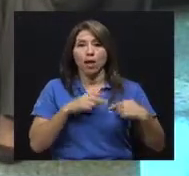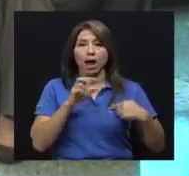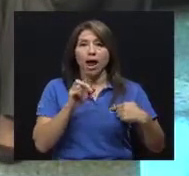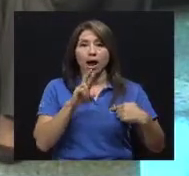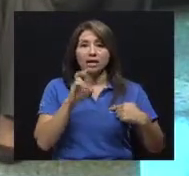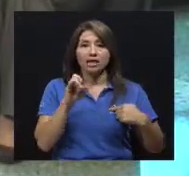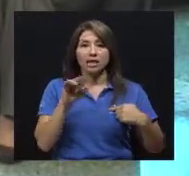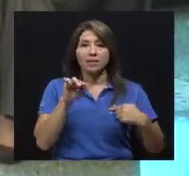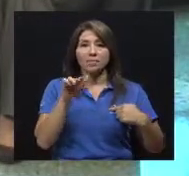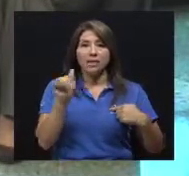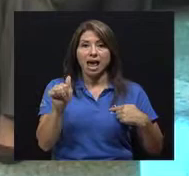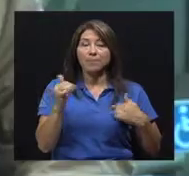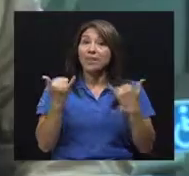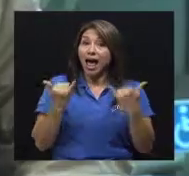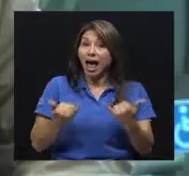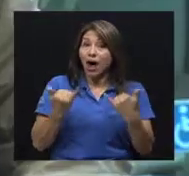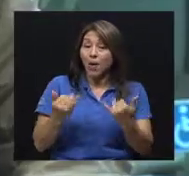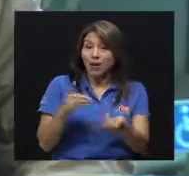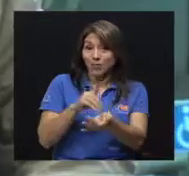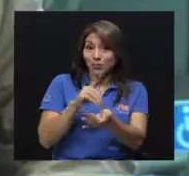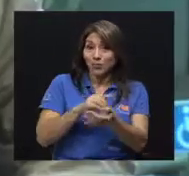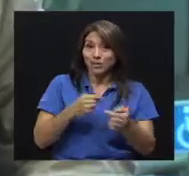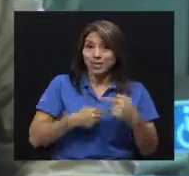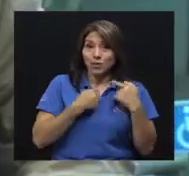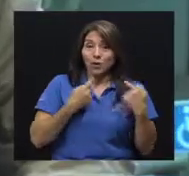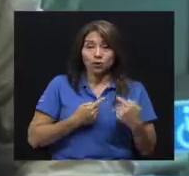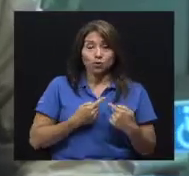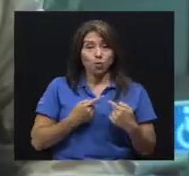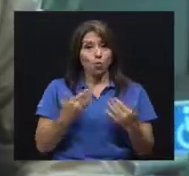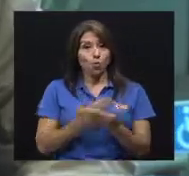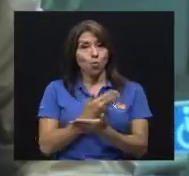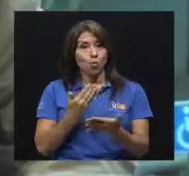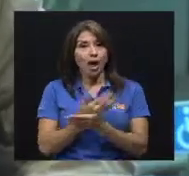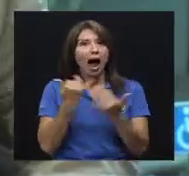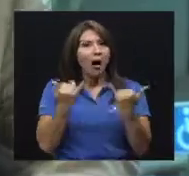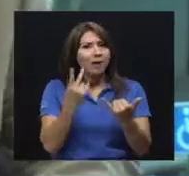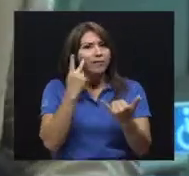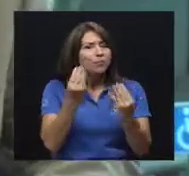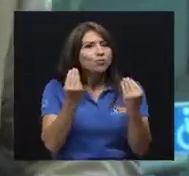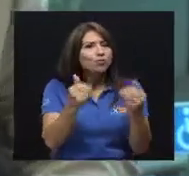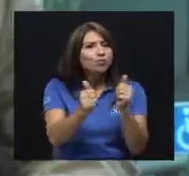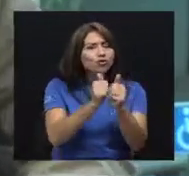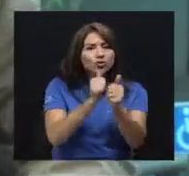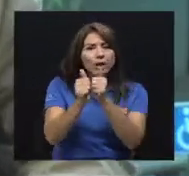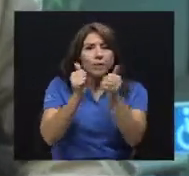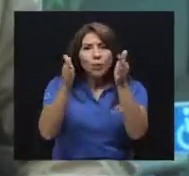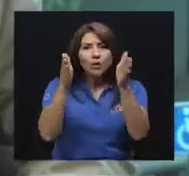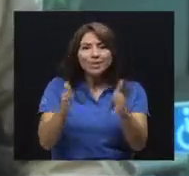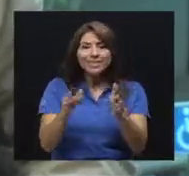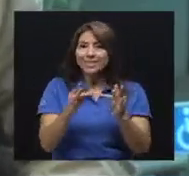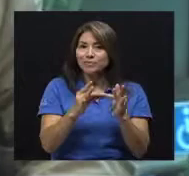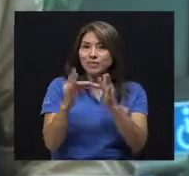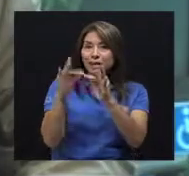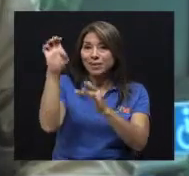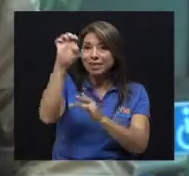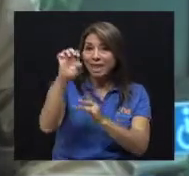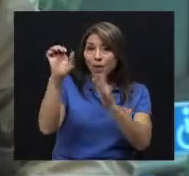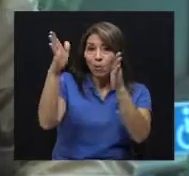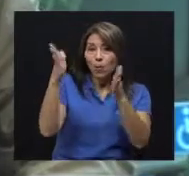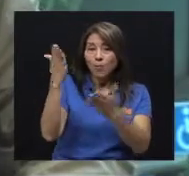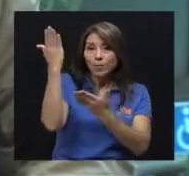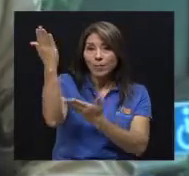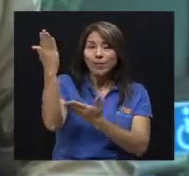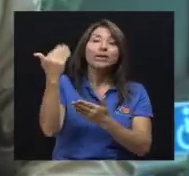de la cardiología que está en boga. Ahora que vemos tantos deportistas extremos, sobre todo los europeos, tienen